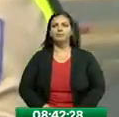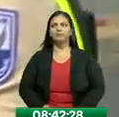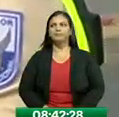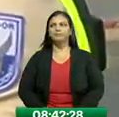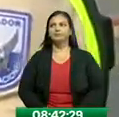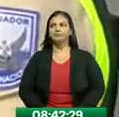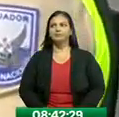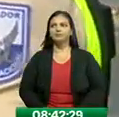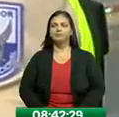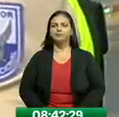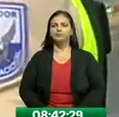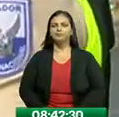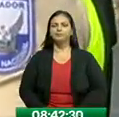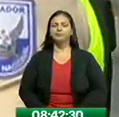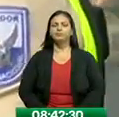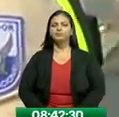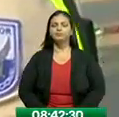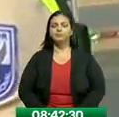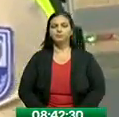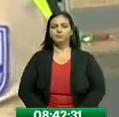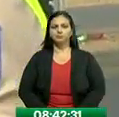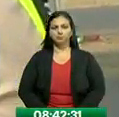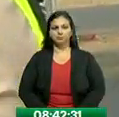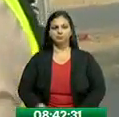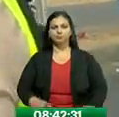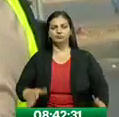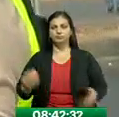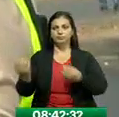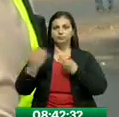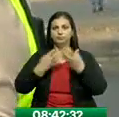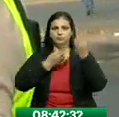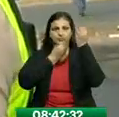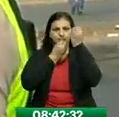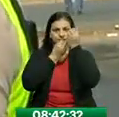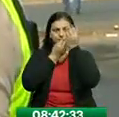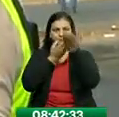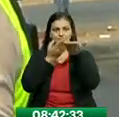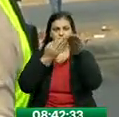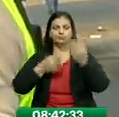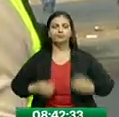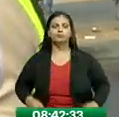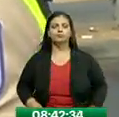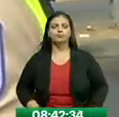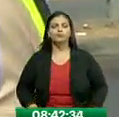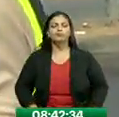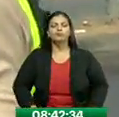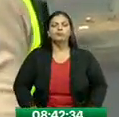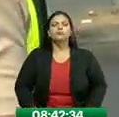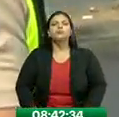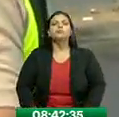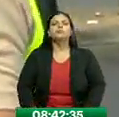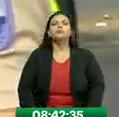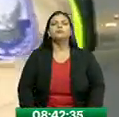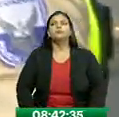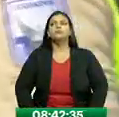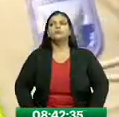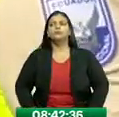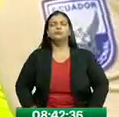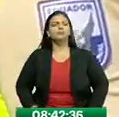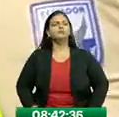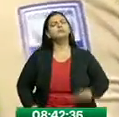dar a conocer el comando de la zona 8 para que sepa darlas, indicar qué es lo que... Sin embargo, algo